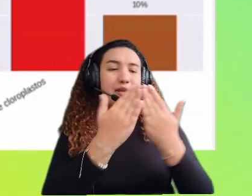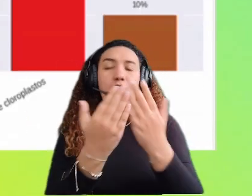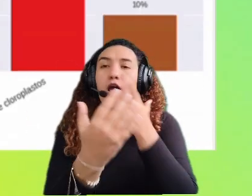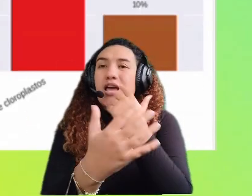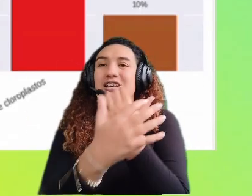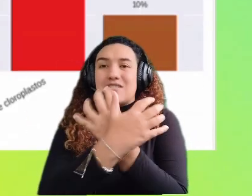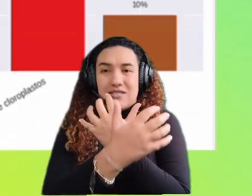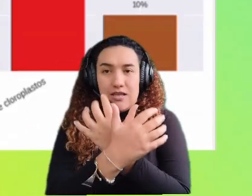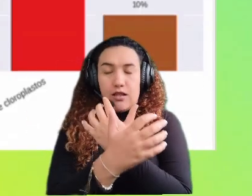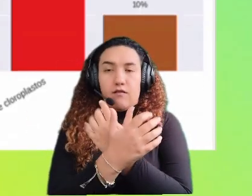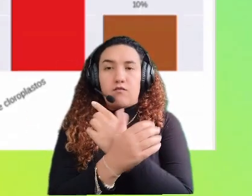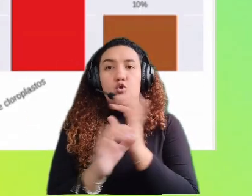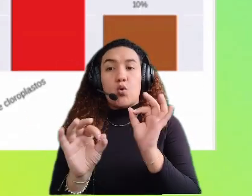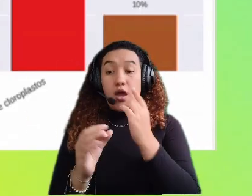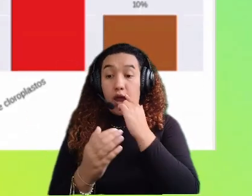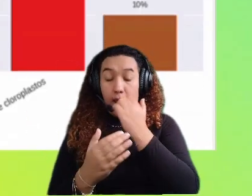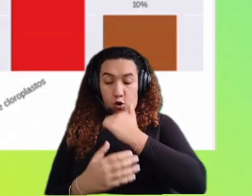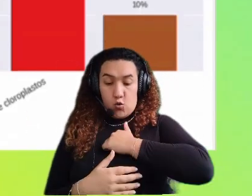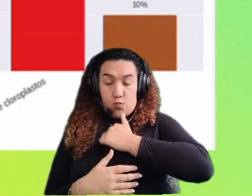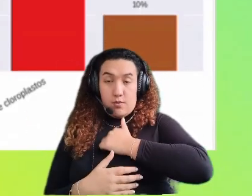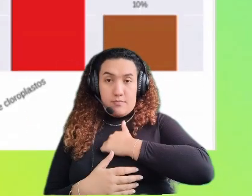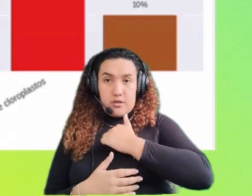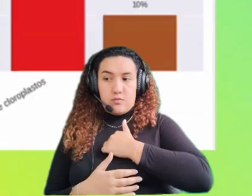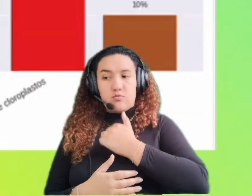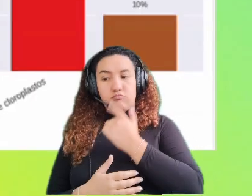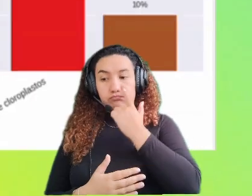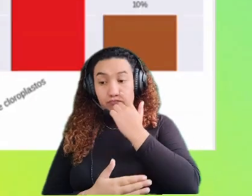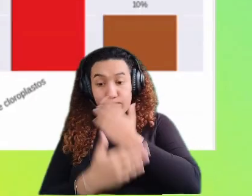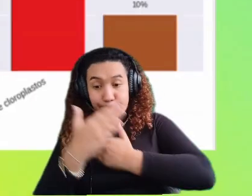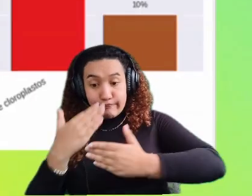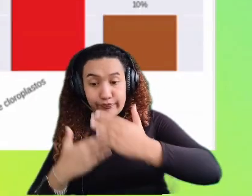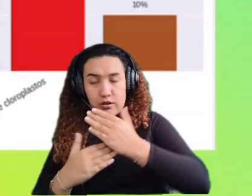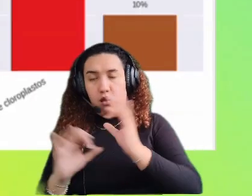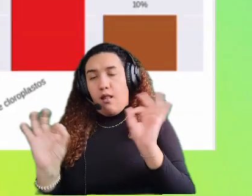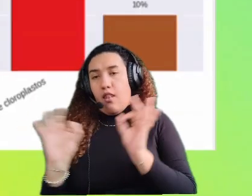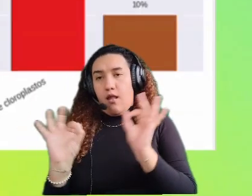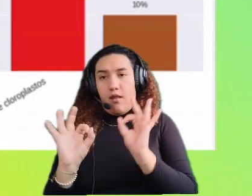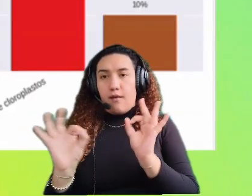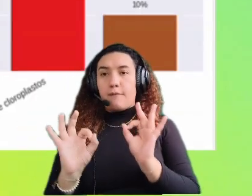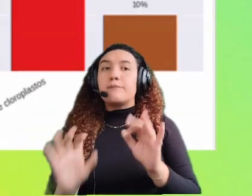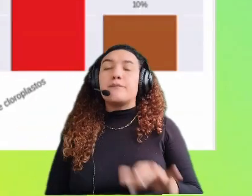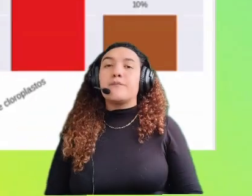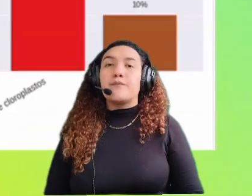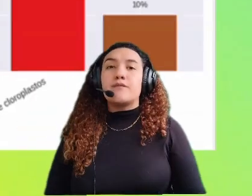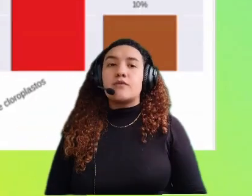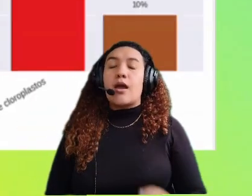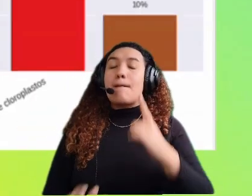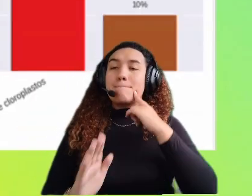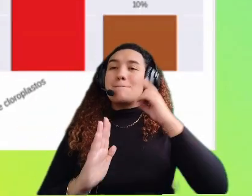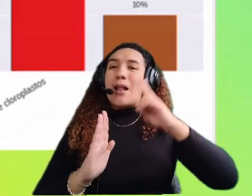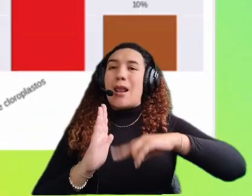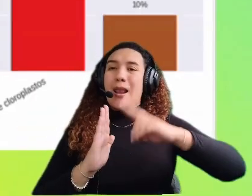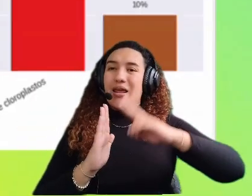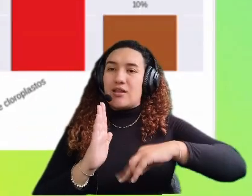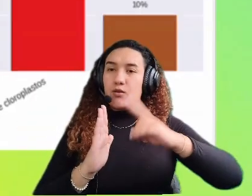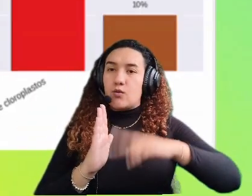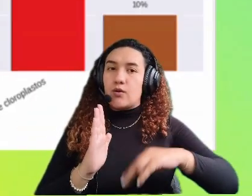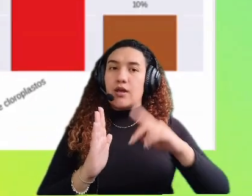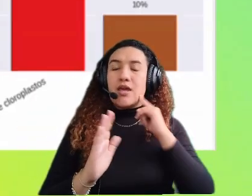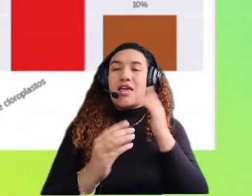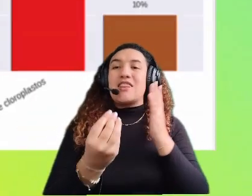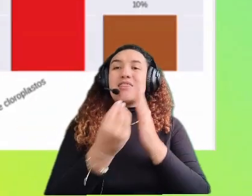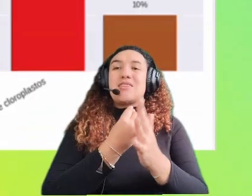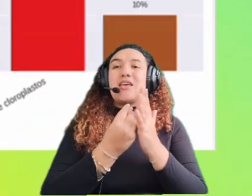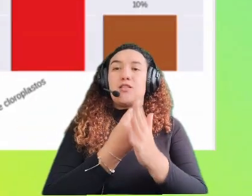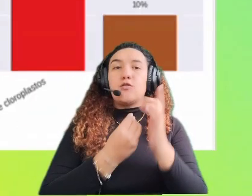científica. No se realizaron experimentos propios, sino que pues se basó en lectura